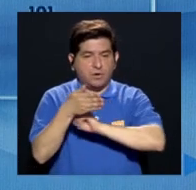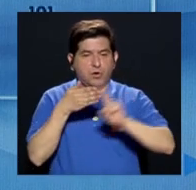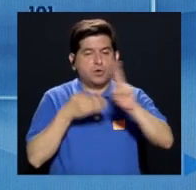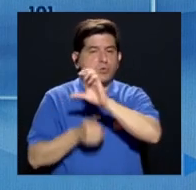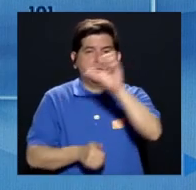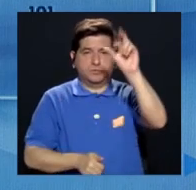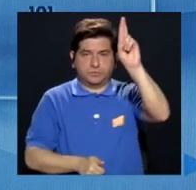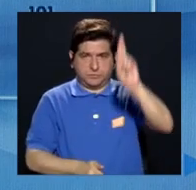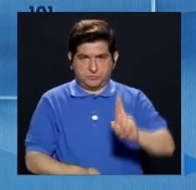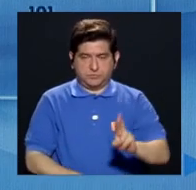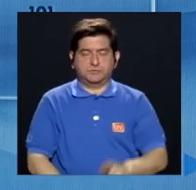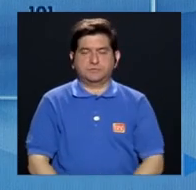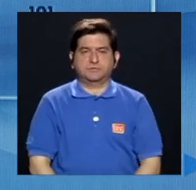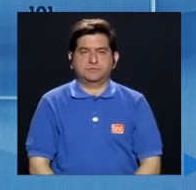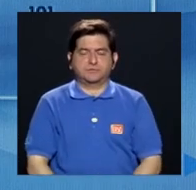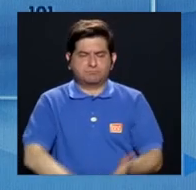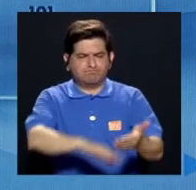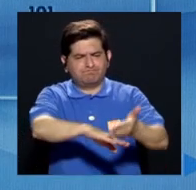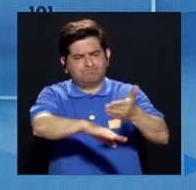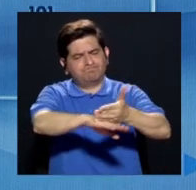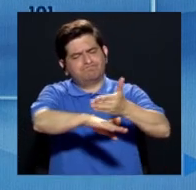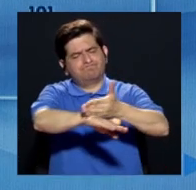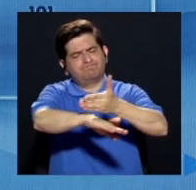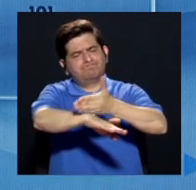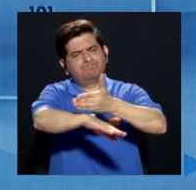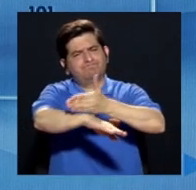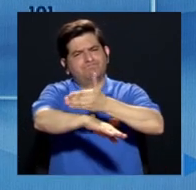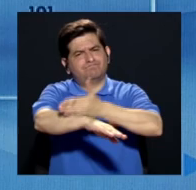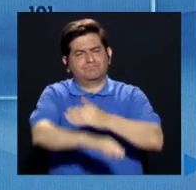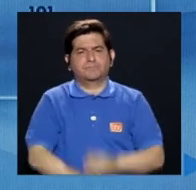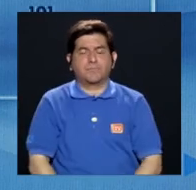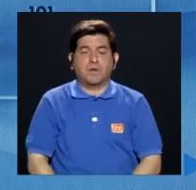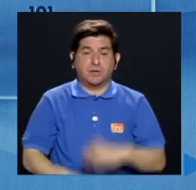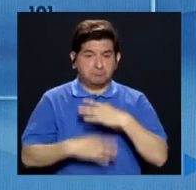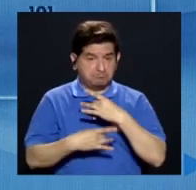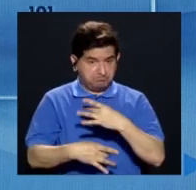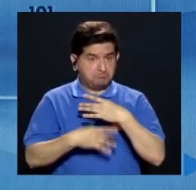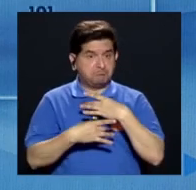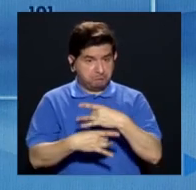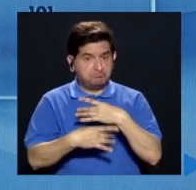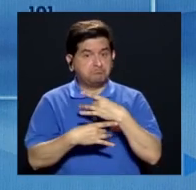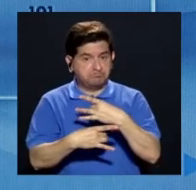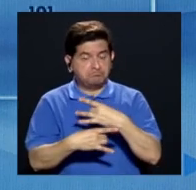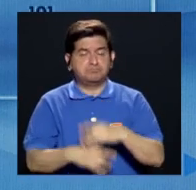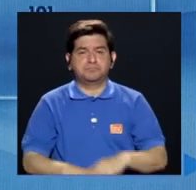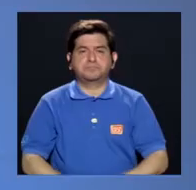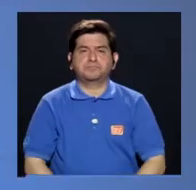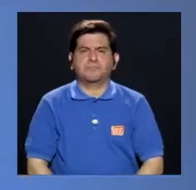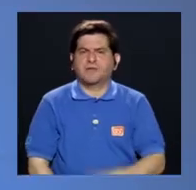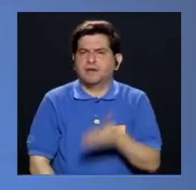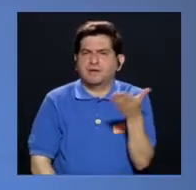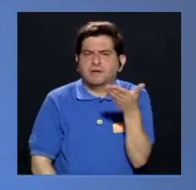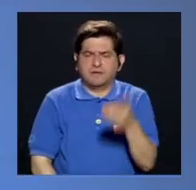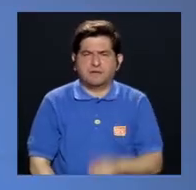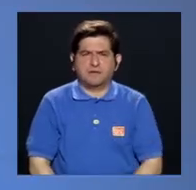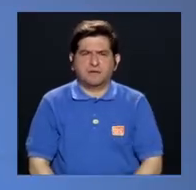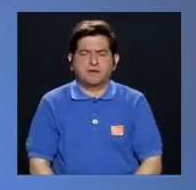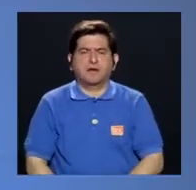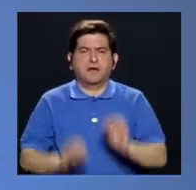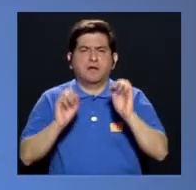Costa Rica haya avanzado de manera llamativa y significativa en